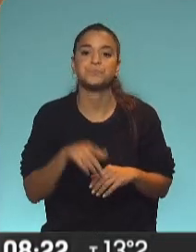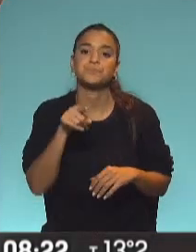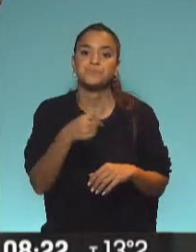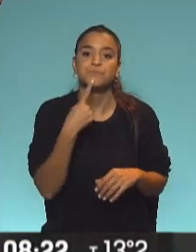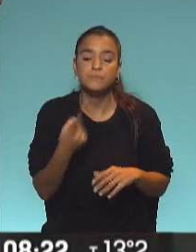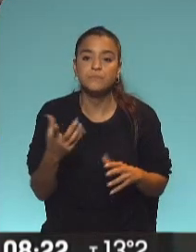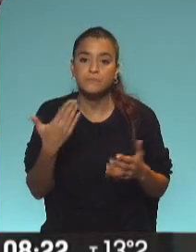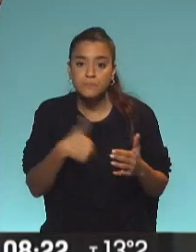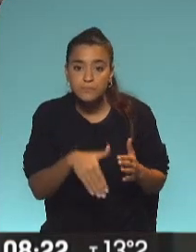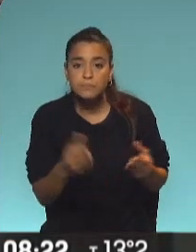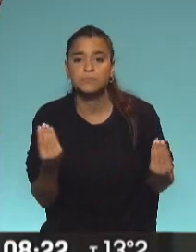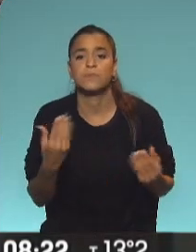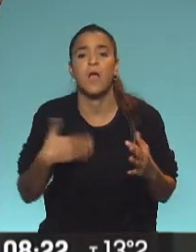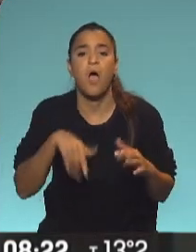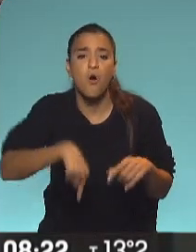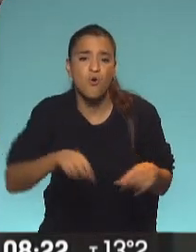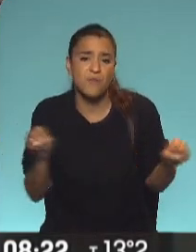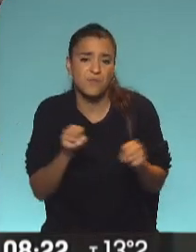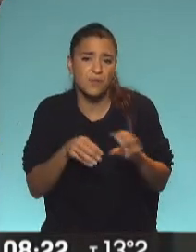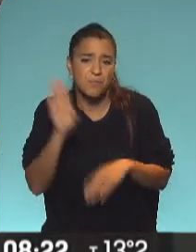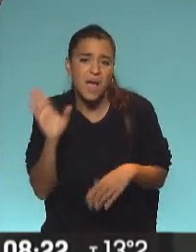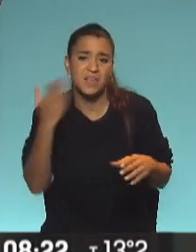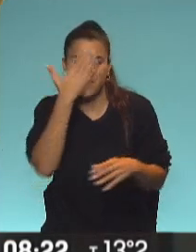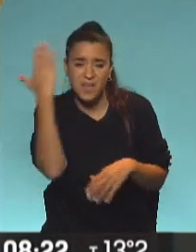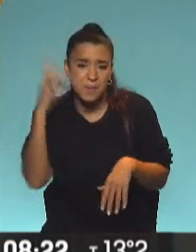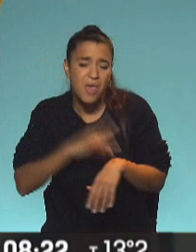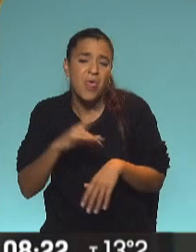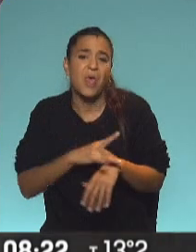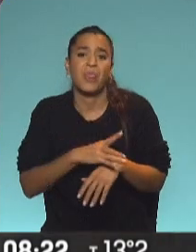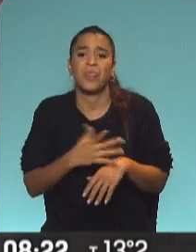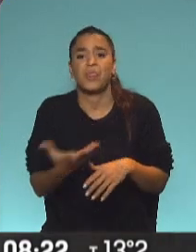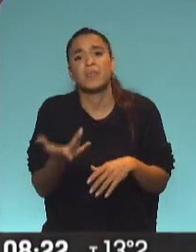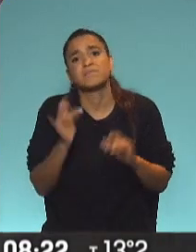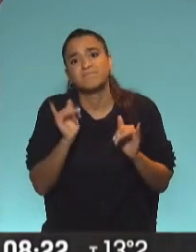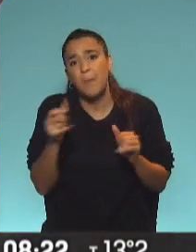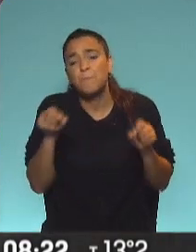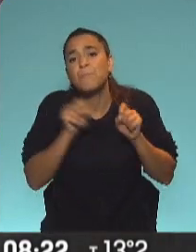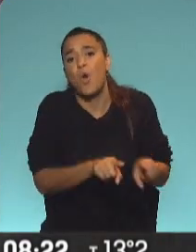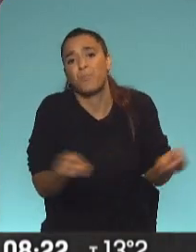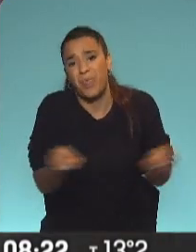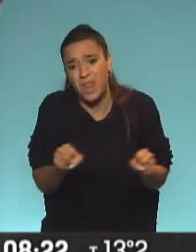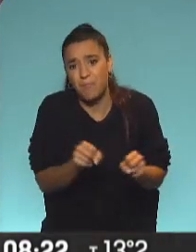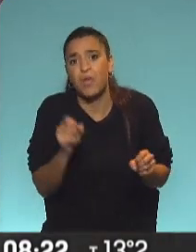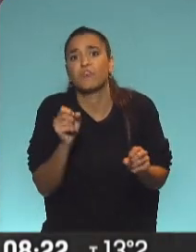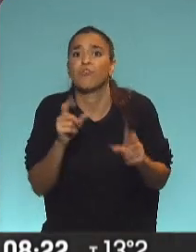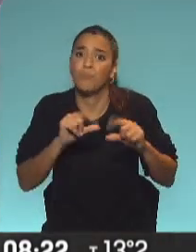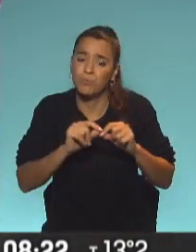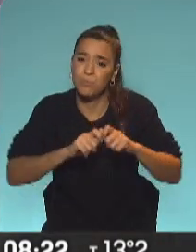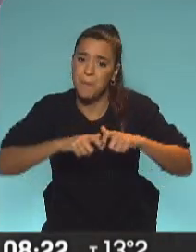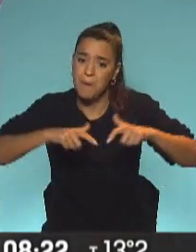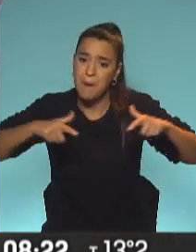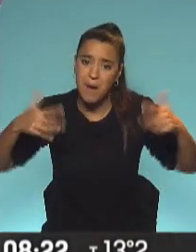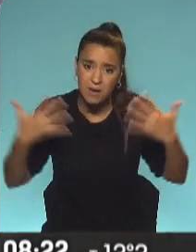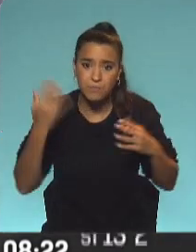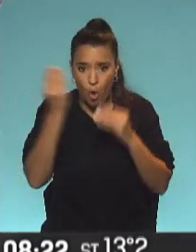que avecina justamente más frío y las enfermedades propias del invierno, las cifras son alarmantes. Sí, exactamente. Las cifras son preocupantes porque va en aumento.